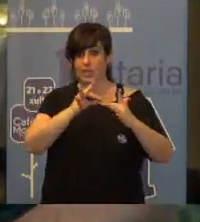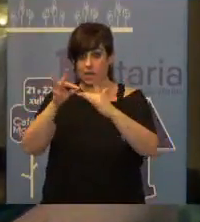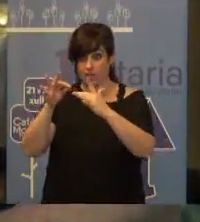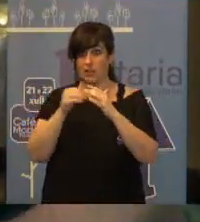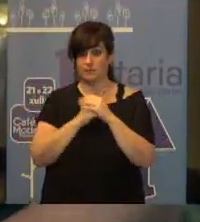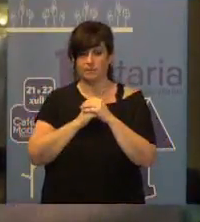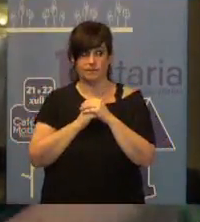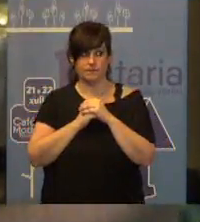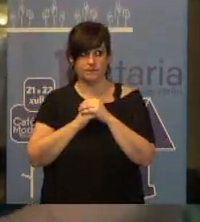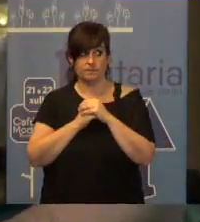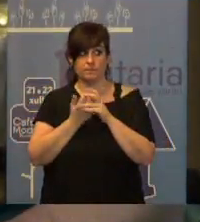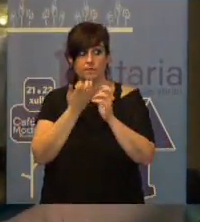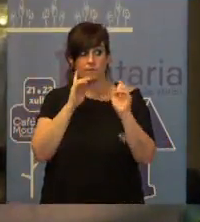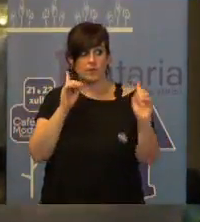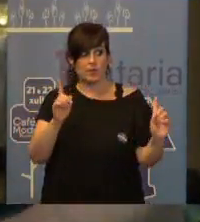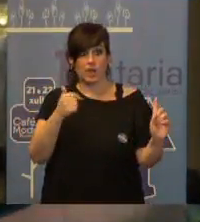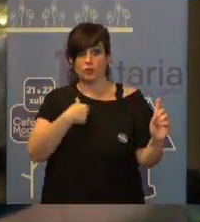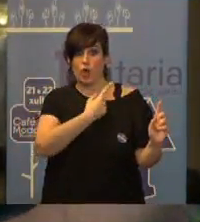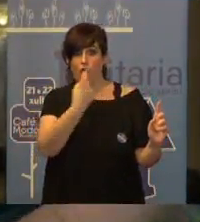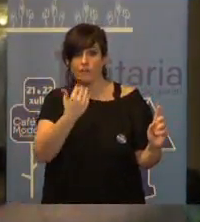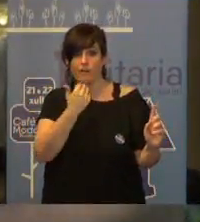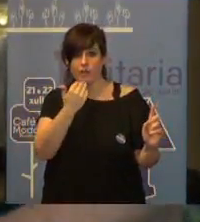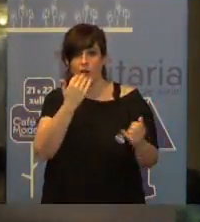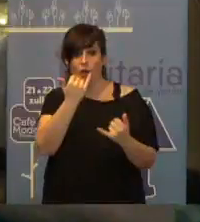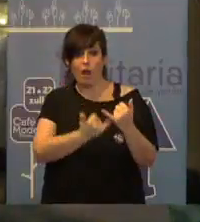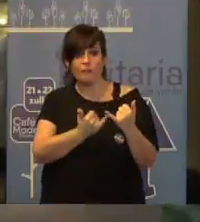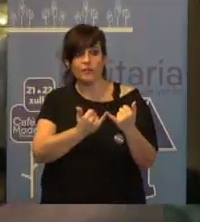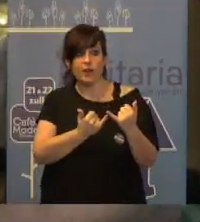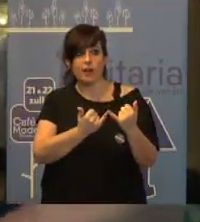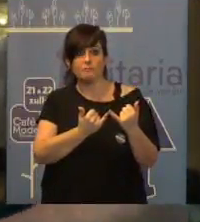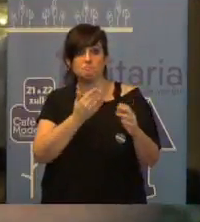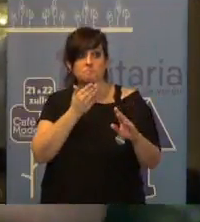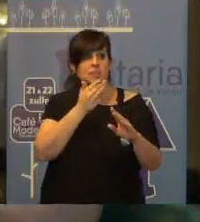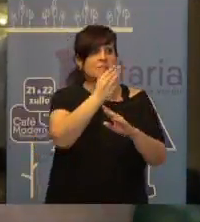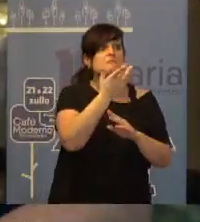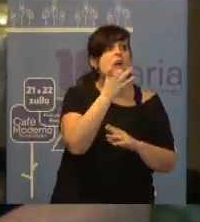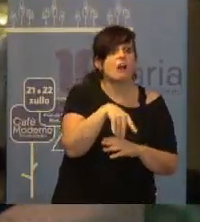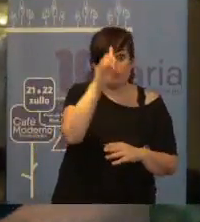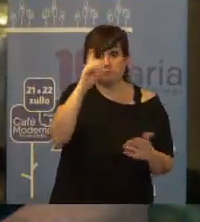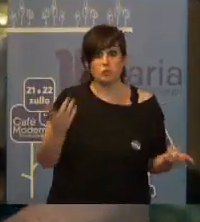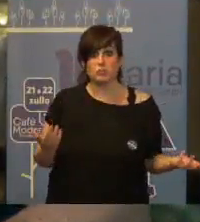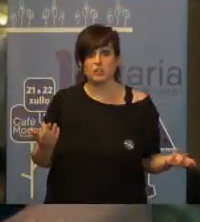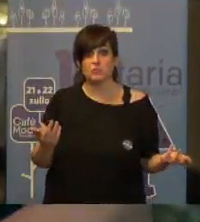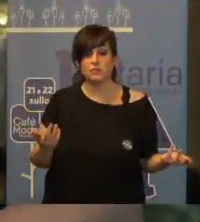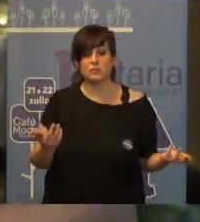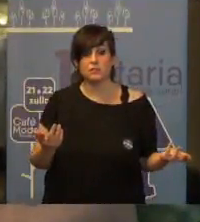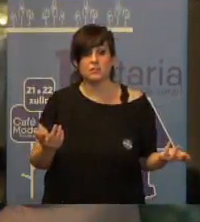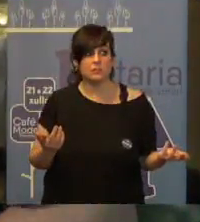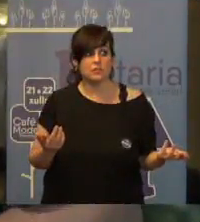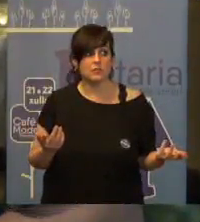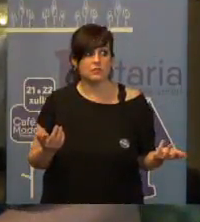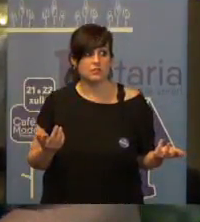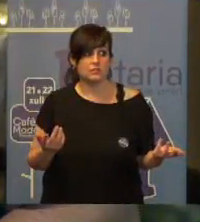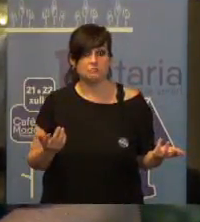mandar e non sabes con quen cojones te metes e a quen cojones tes que joder, falando en plata, perdón, pois debe ser que,